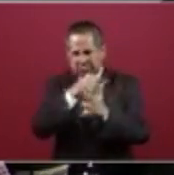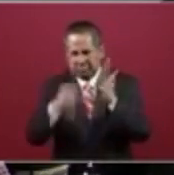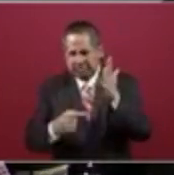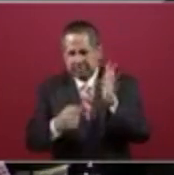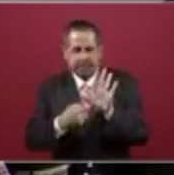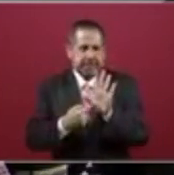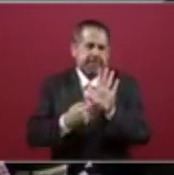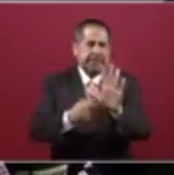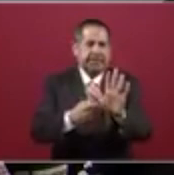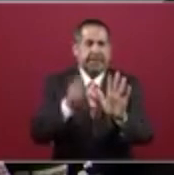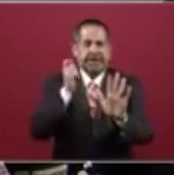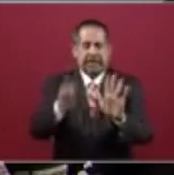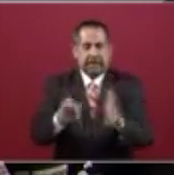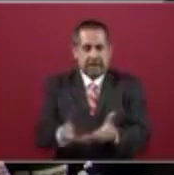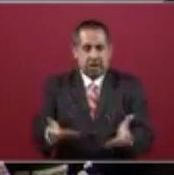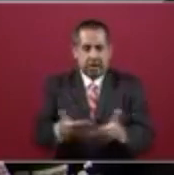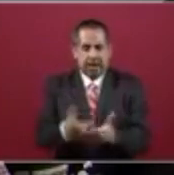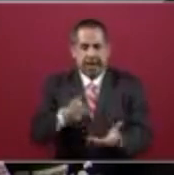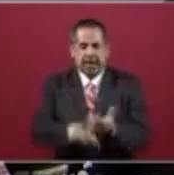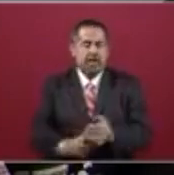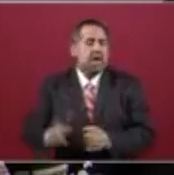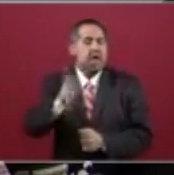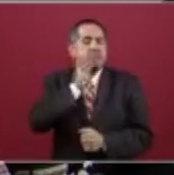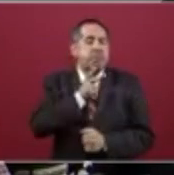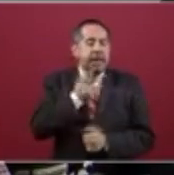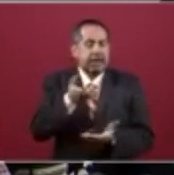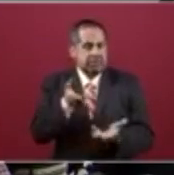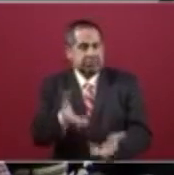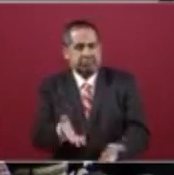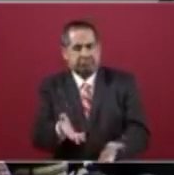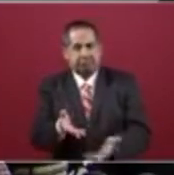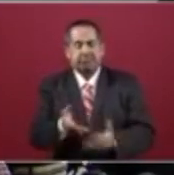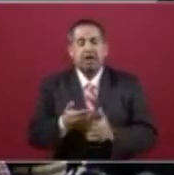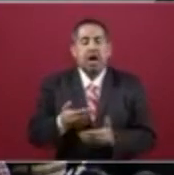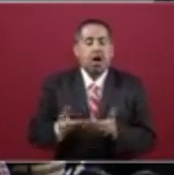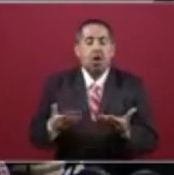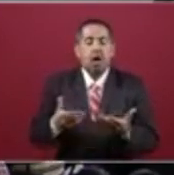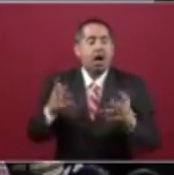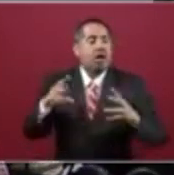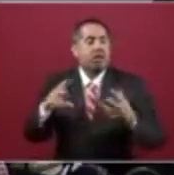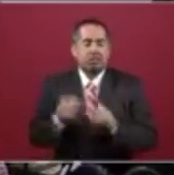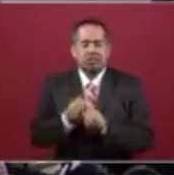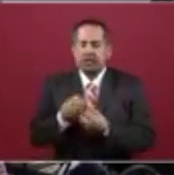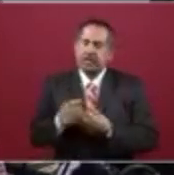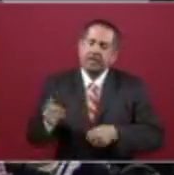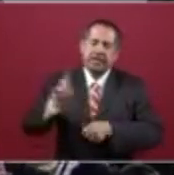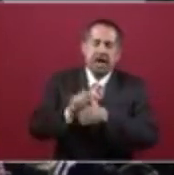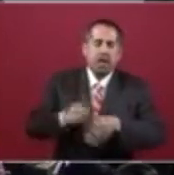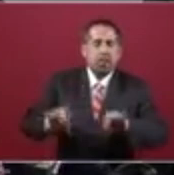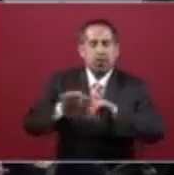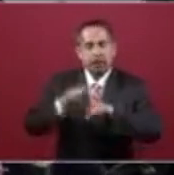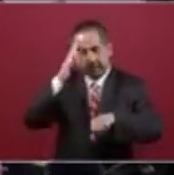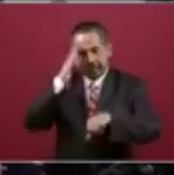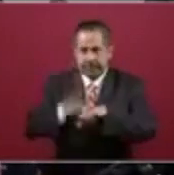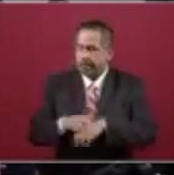situación que guarda Petróleos Mexicanos al día de hoy, que es una fecha sumamente importante.